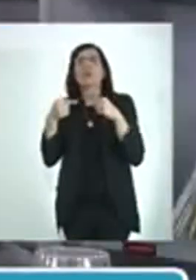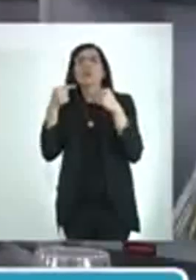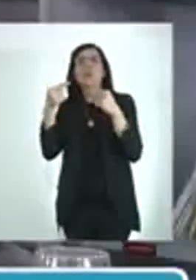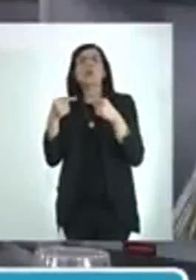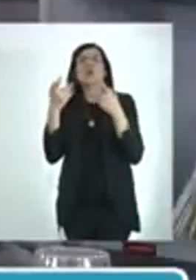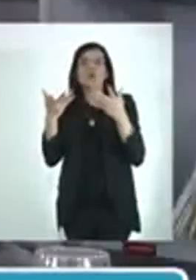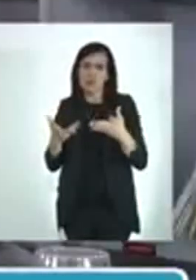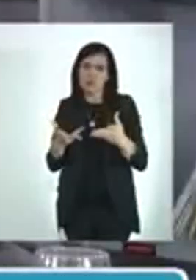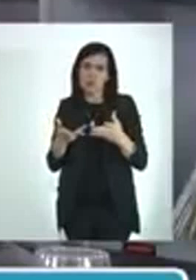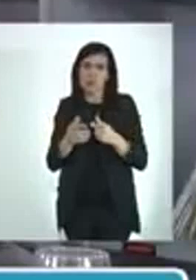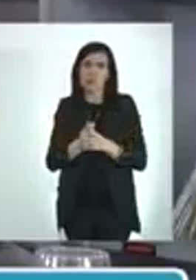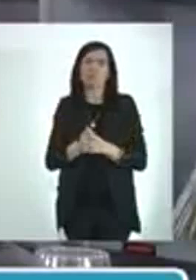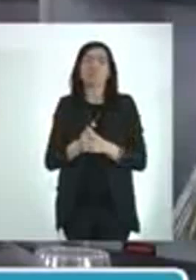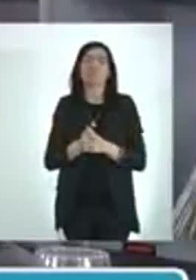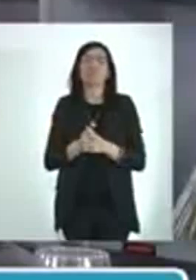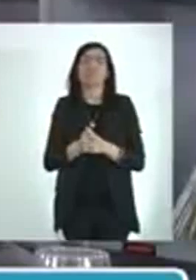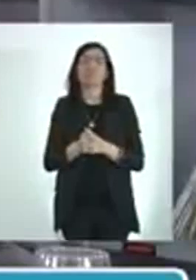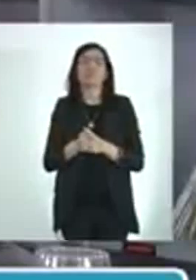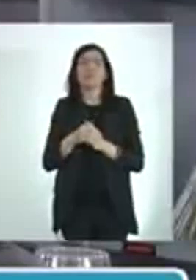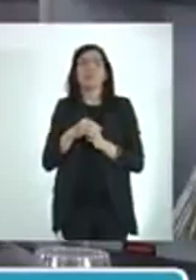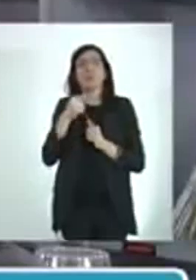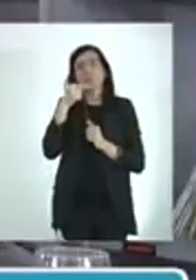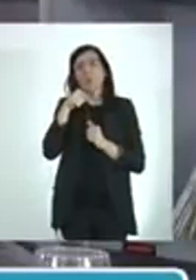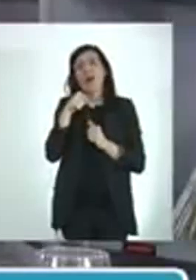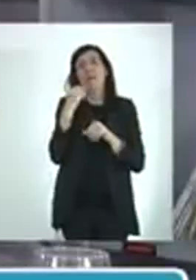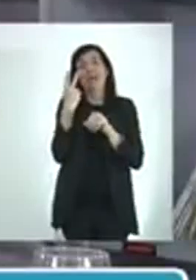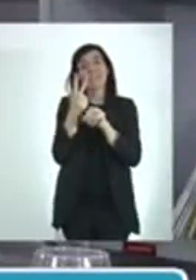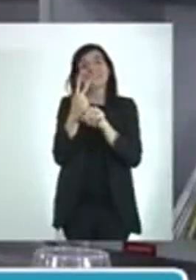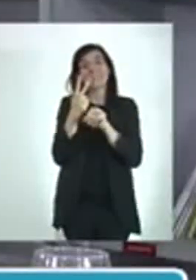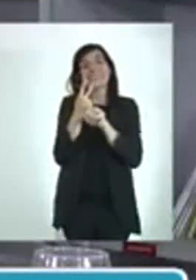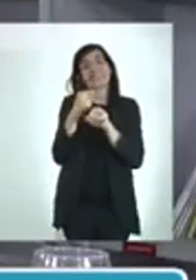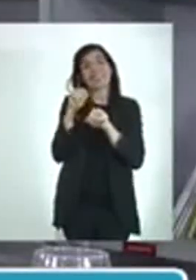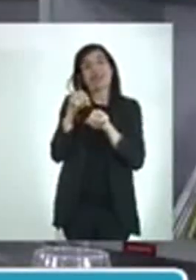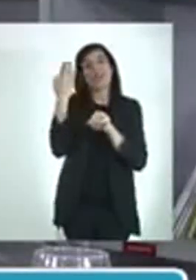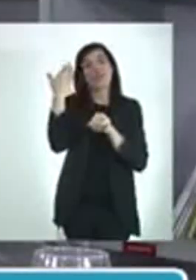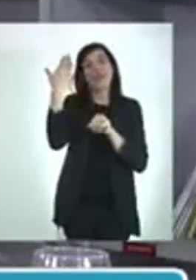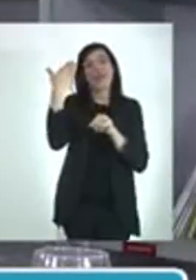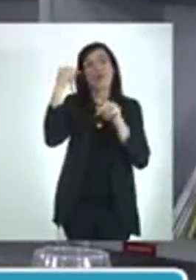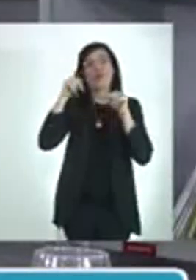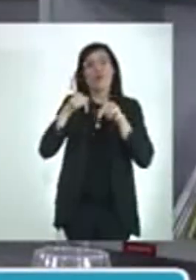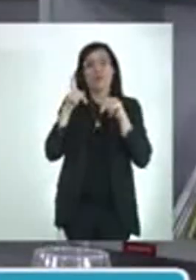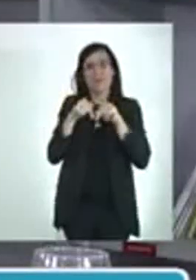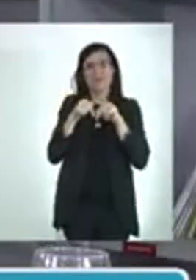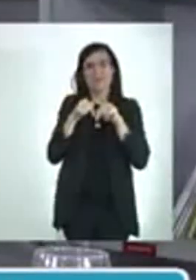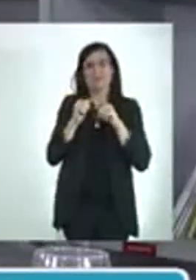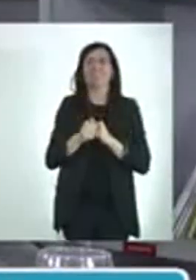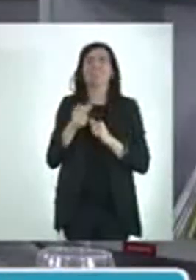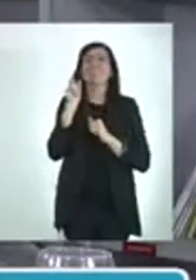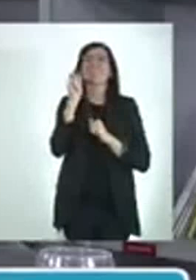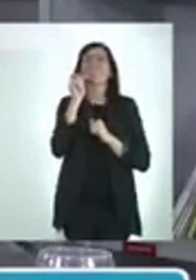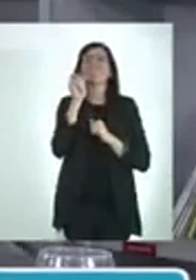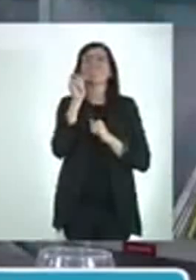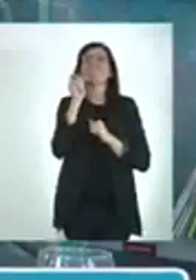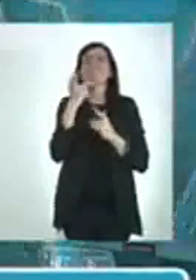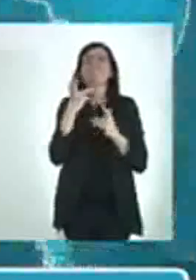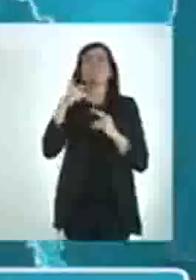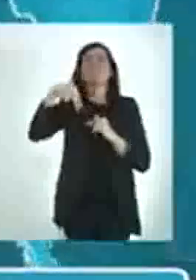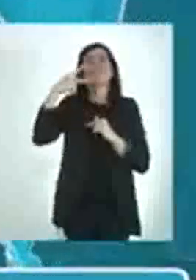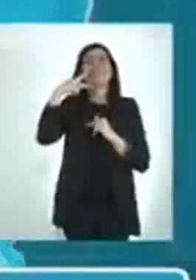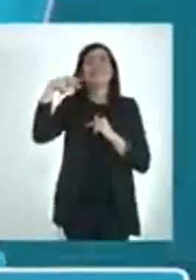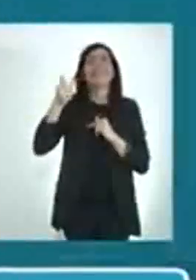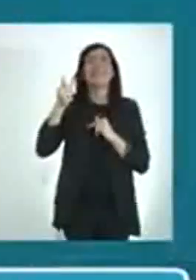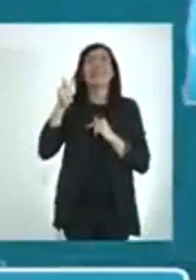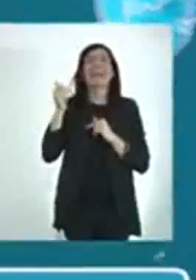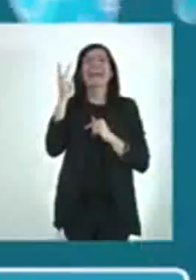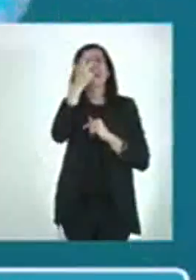Y de esta manera entonces vamos a dar inicio a la segunda conferencia que tenemos. A ver, ¿a quién tenemos? Tenemos a Nina